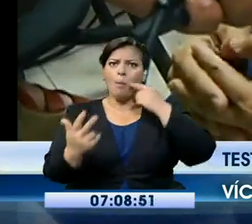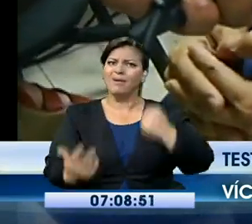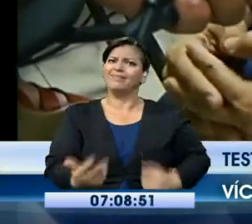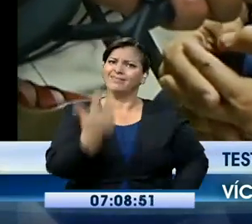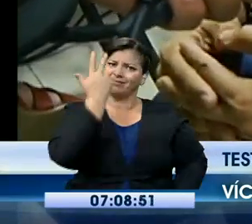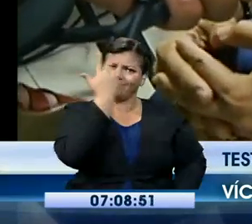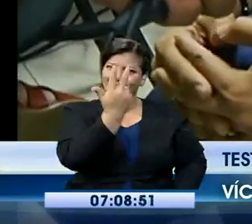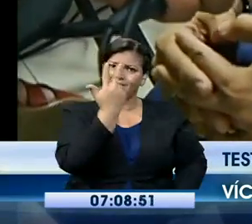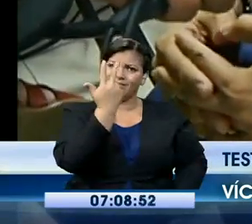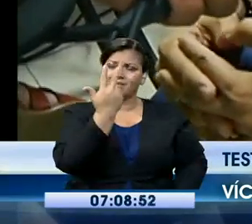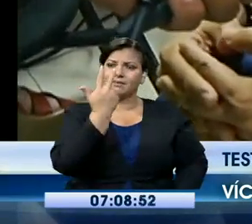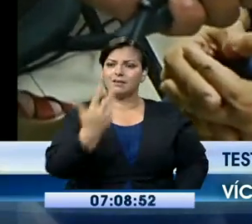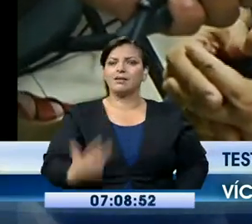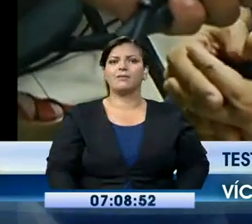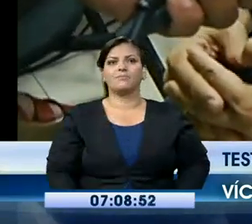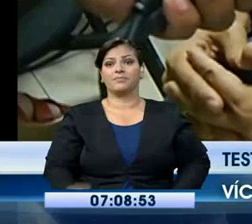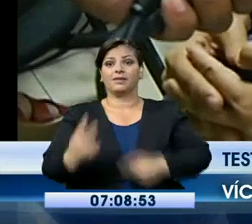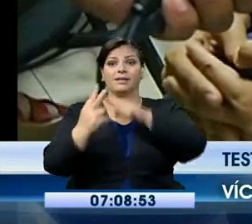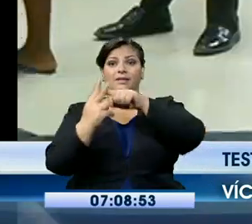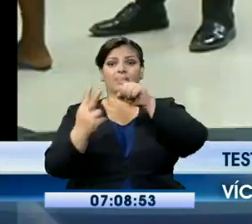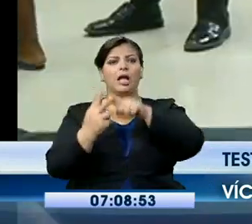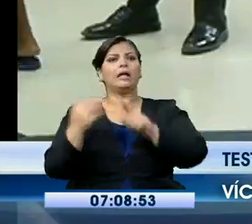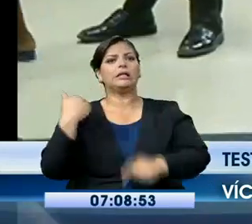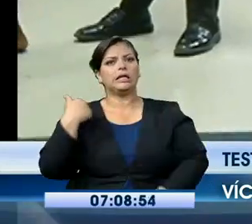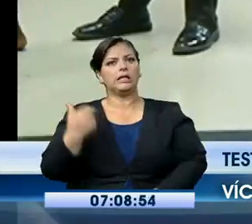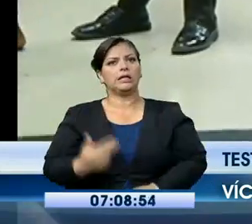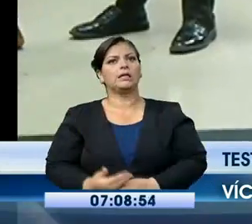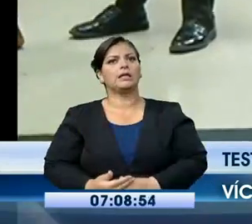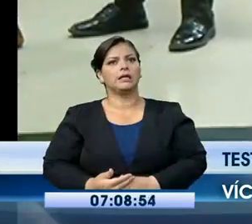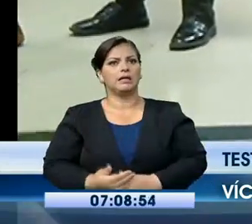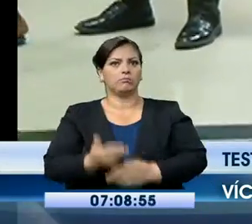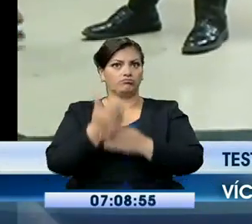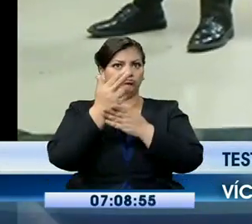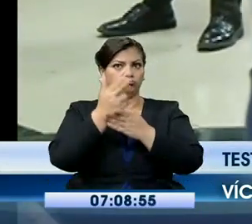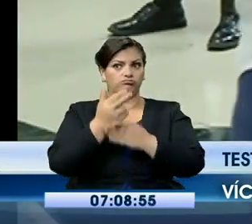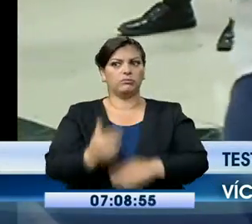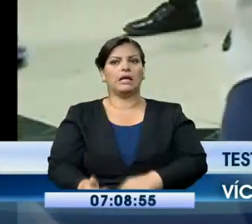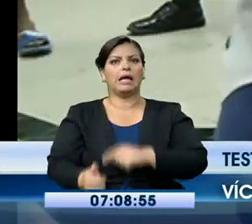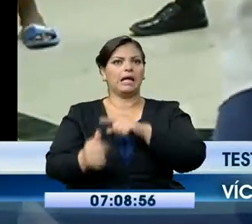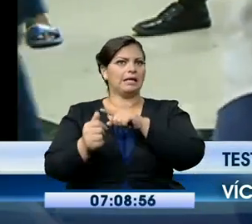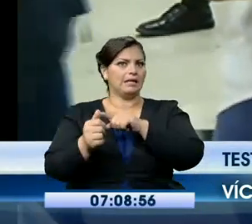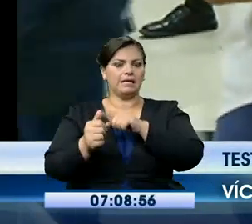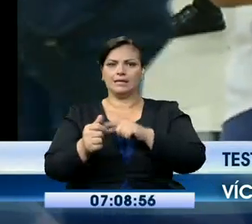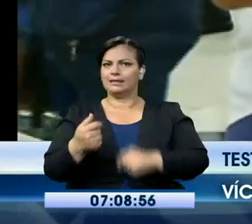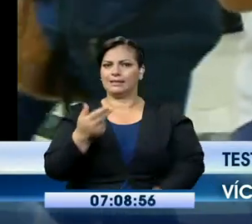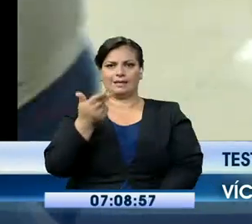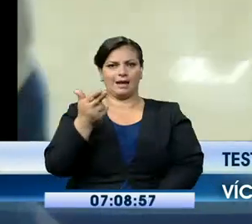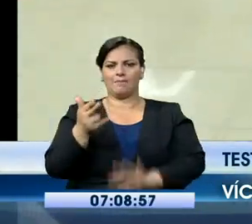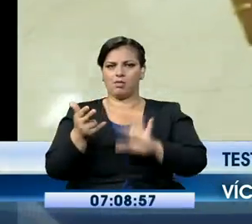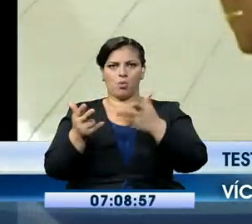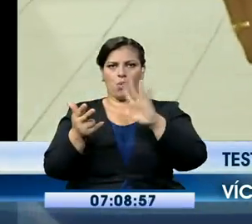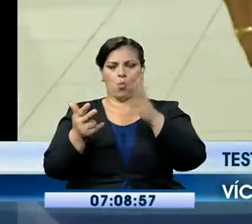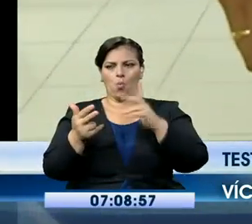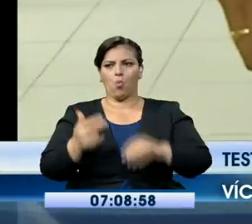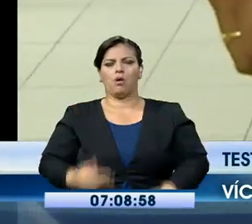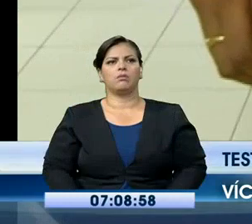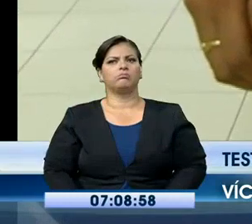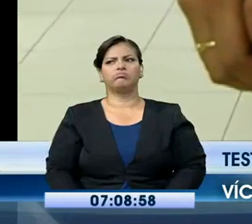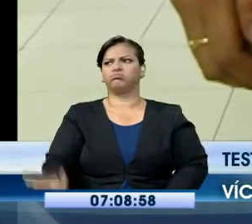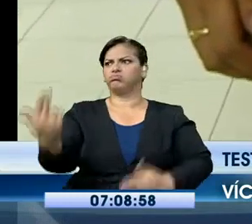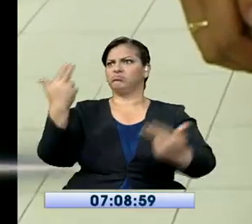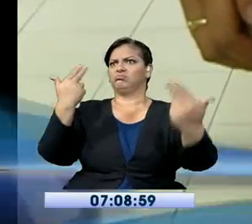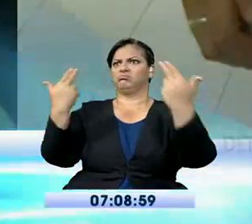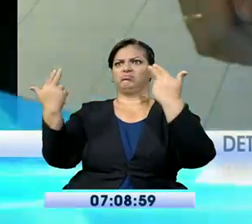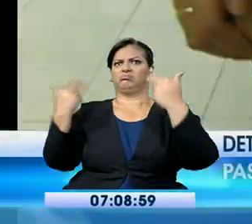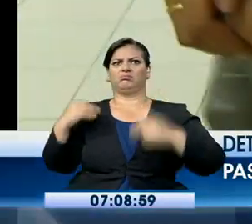Dos tenían arma de fuego, uno no tenía, pero los otros dos sí tenían. De ahí que la policía multiplica los operativos de control para evitar este tipo de